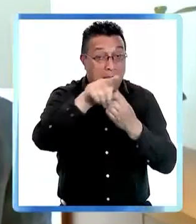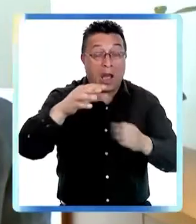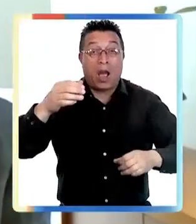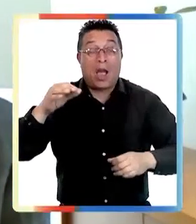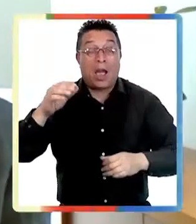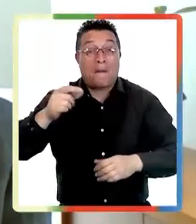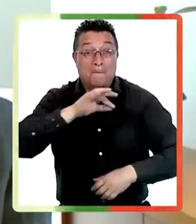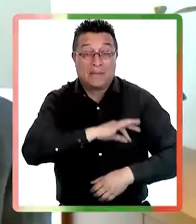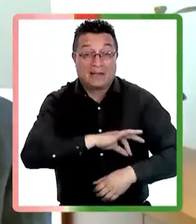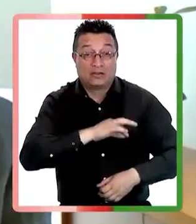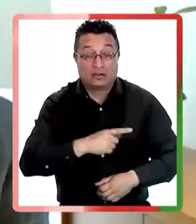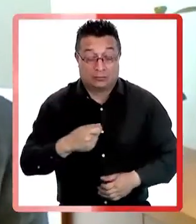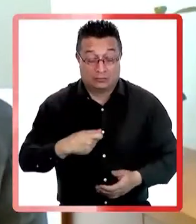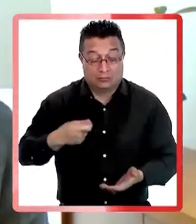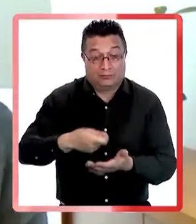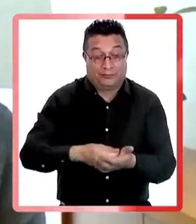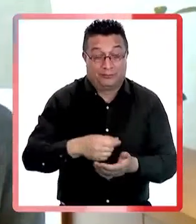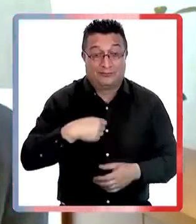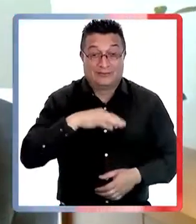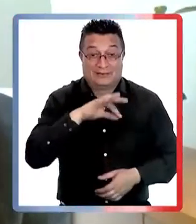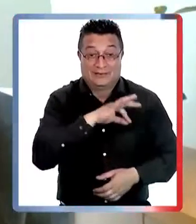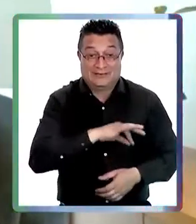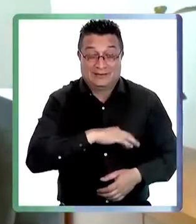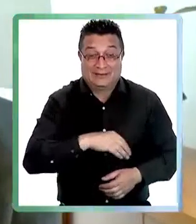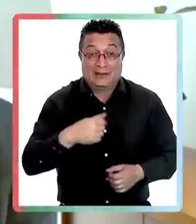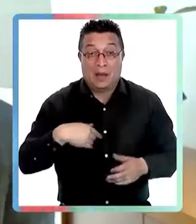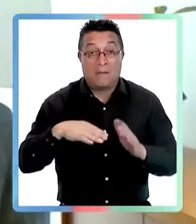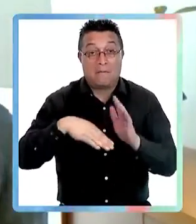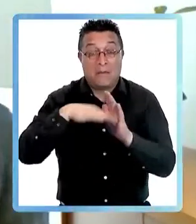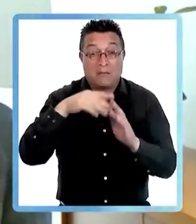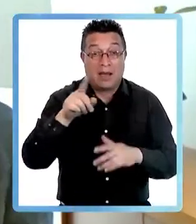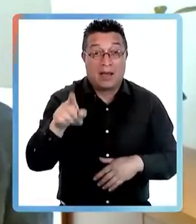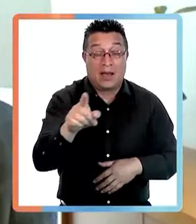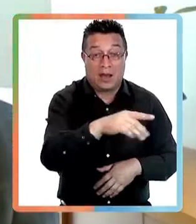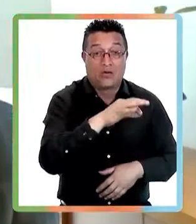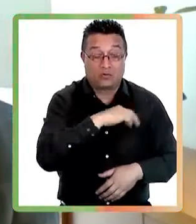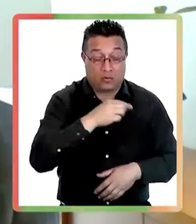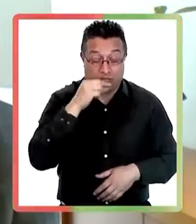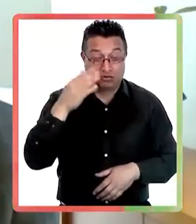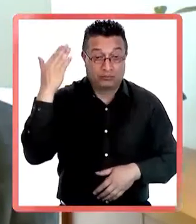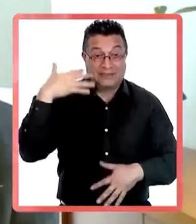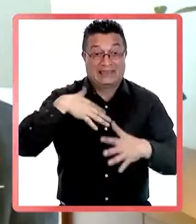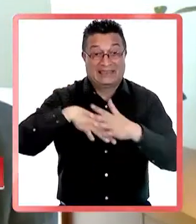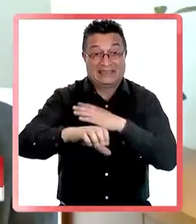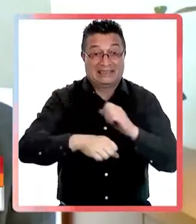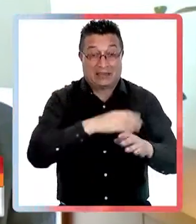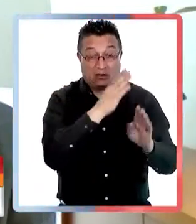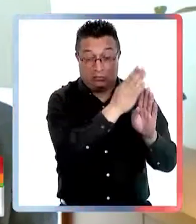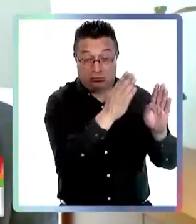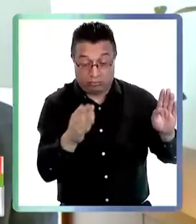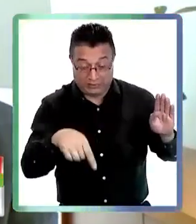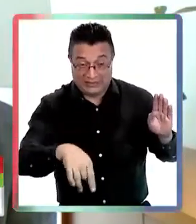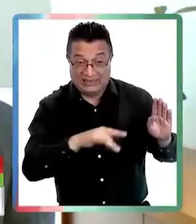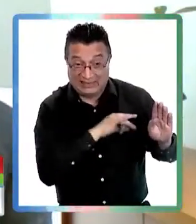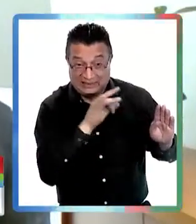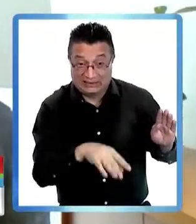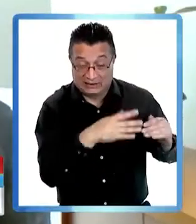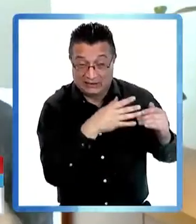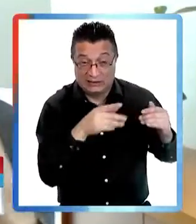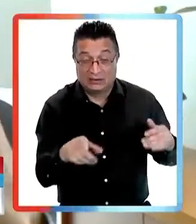pensiones autofinanciadas en la AFP, de las personas que se jubilaron en los últimos 15 años en